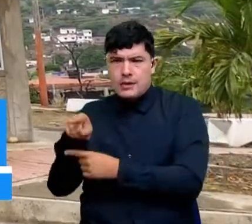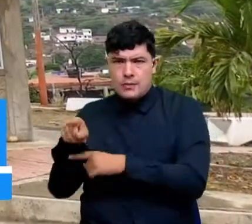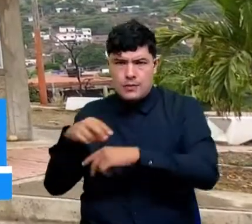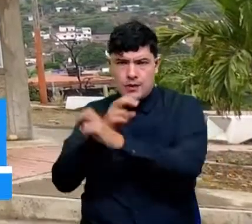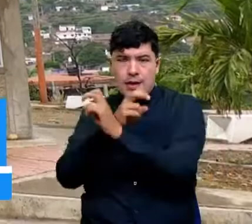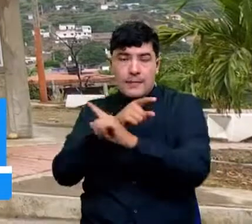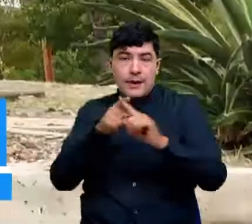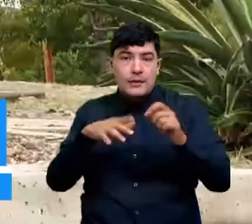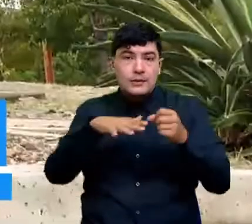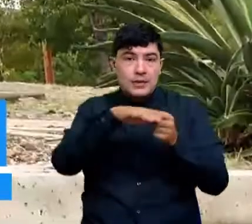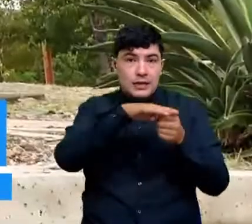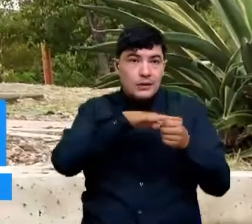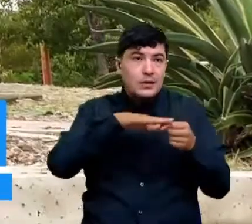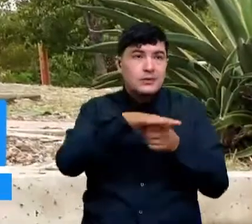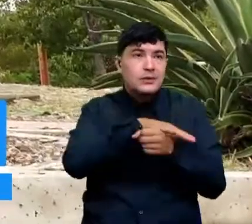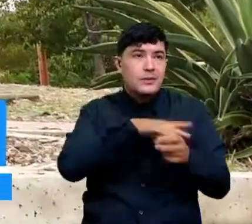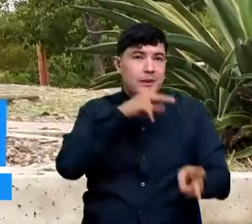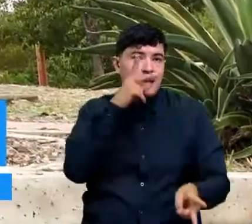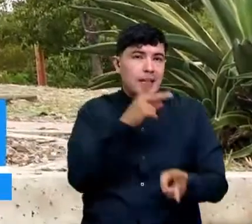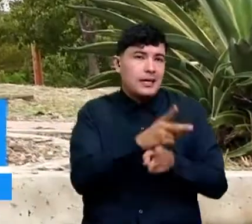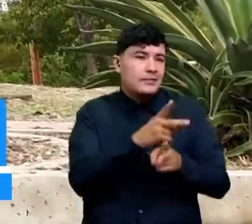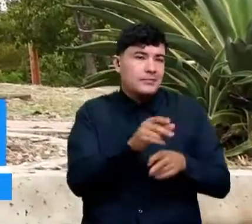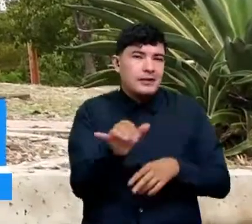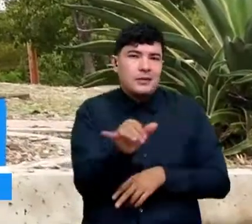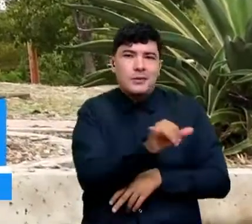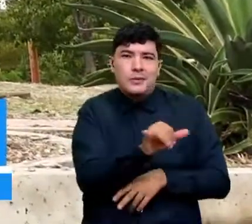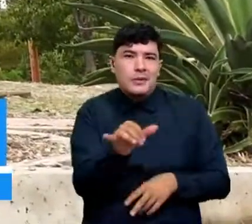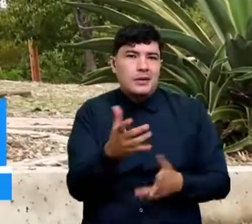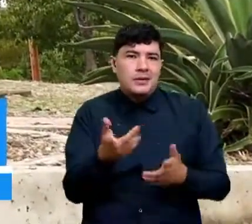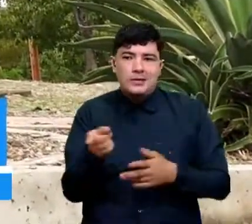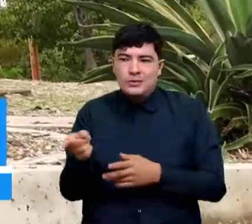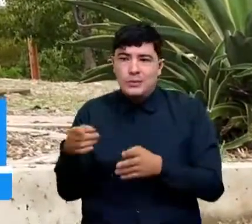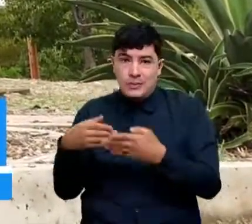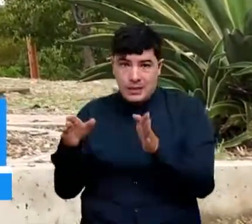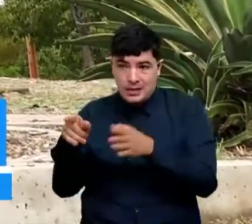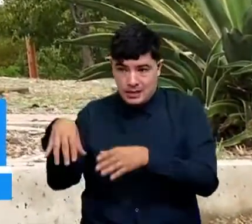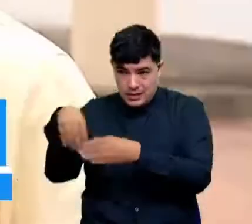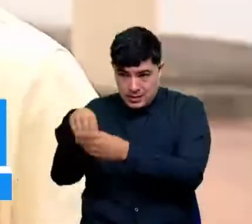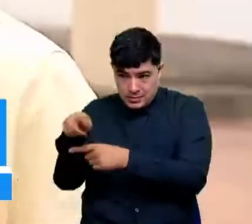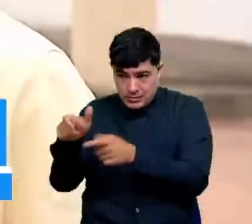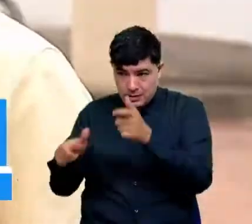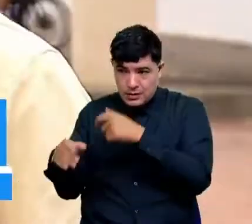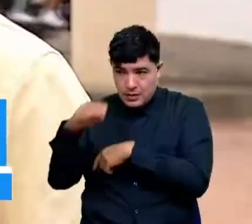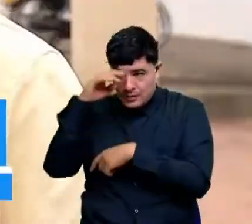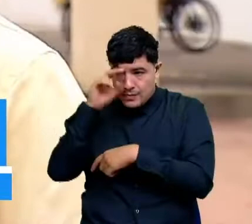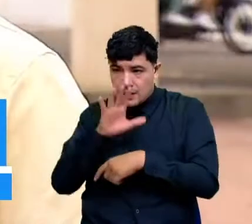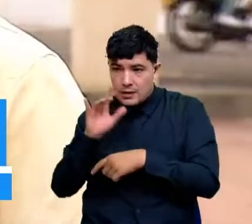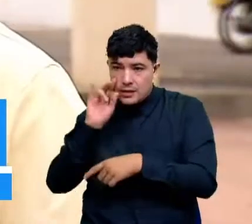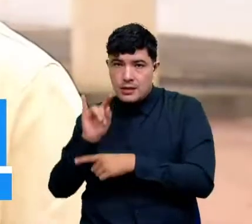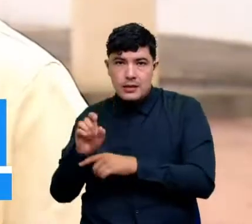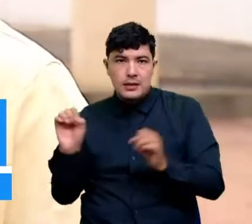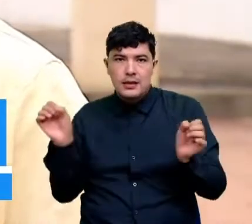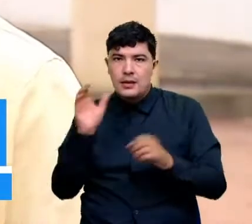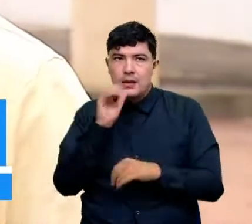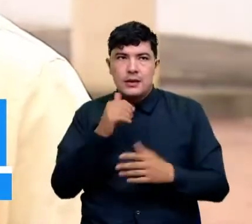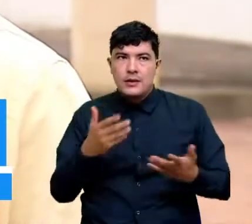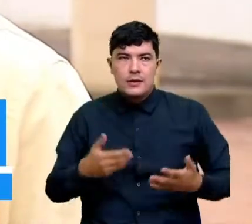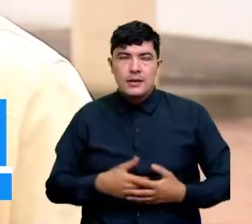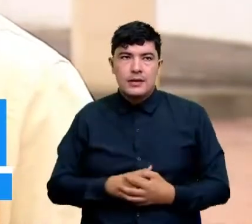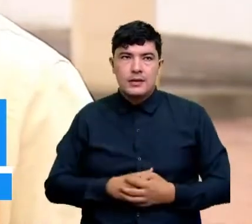situación de delincuencia es igual, pues esta infraestructura no está en funcionamiento. pero resulta que es que están acabando techos,